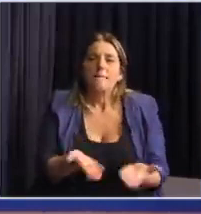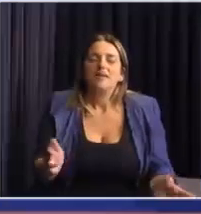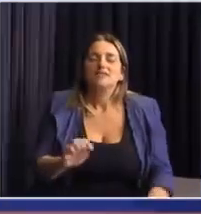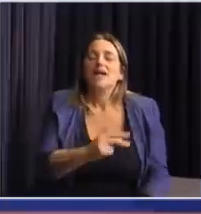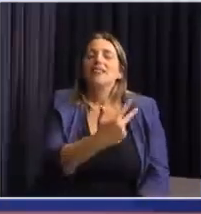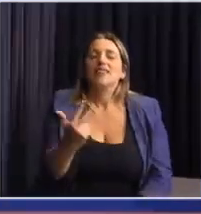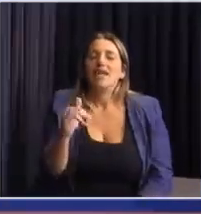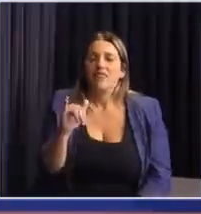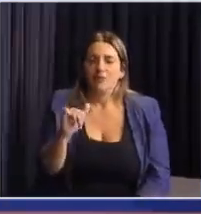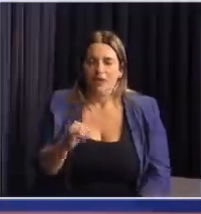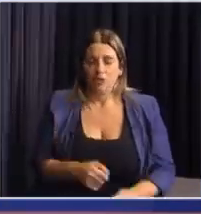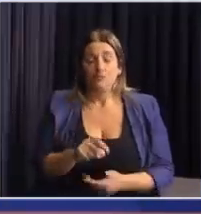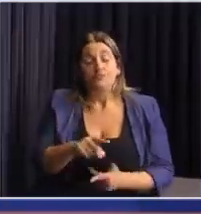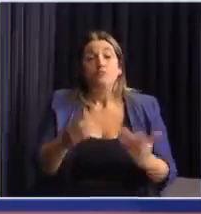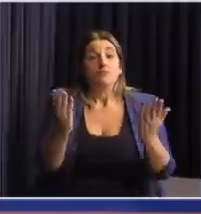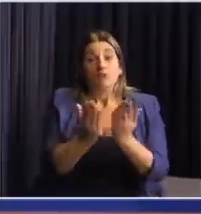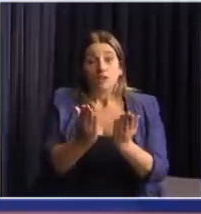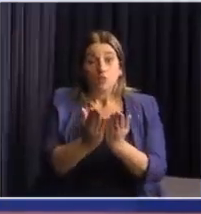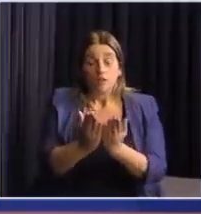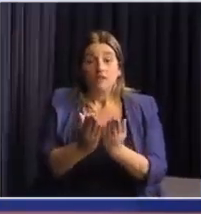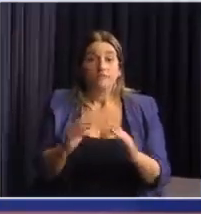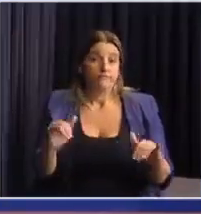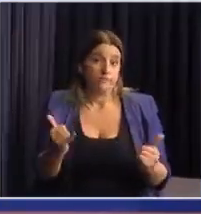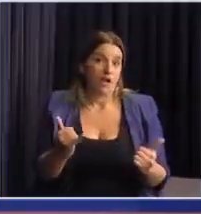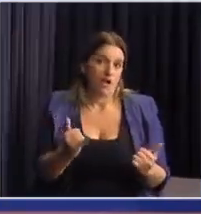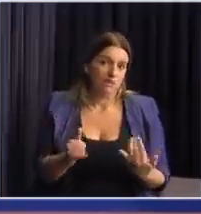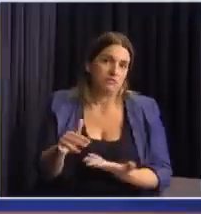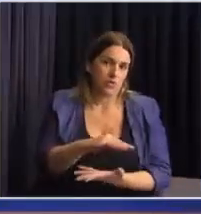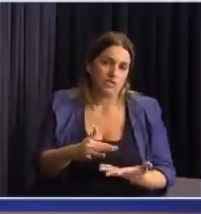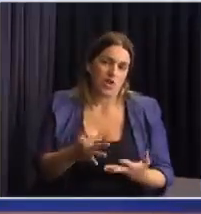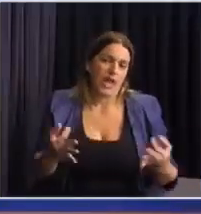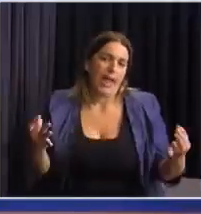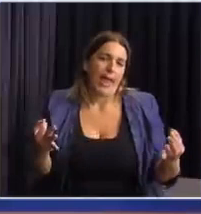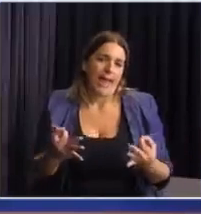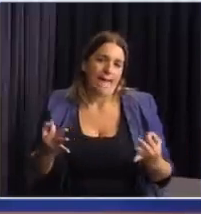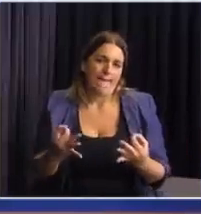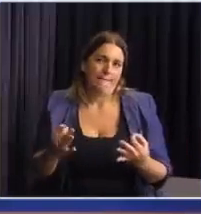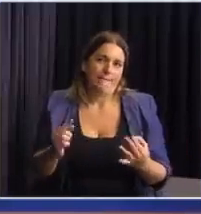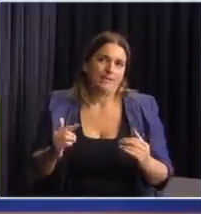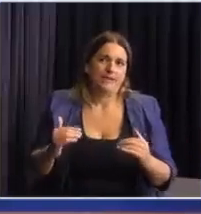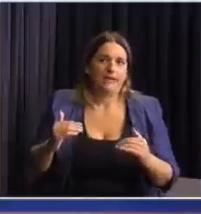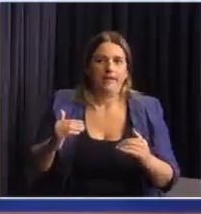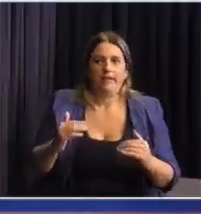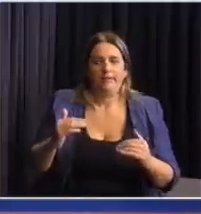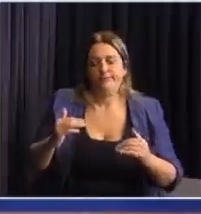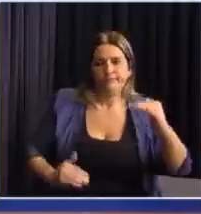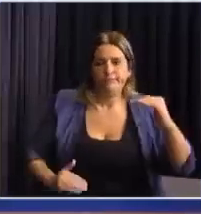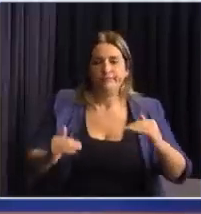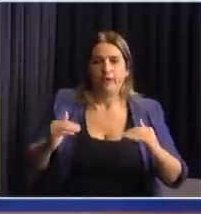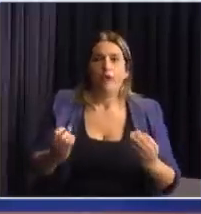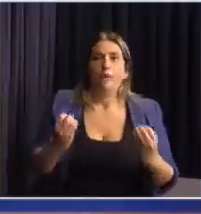mayo. Son alumnos que están en una situación de particular desventaja respecto del resto porque son los